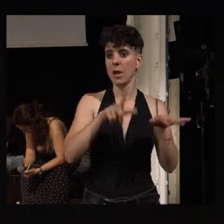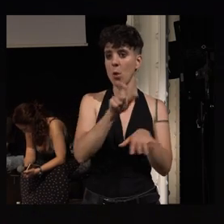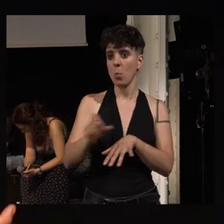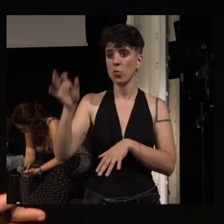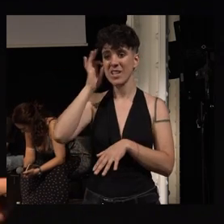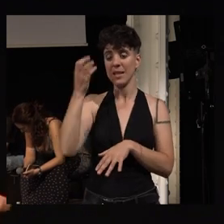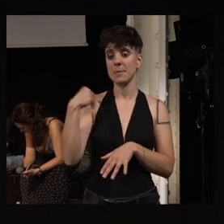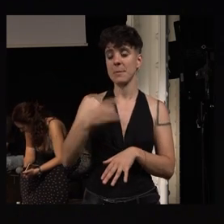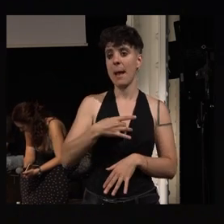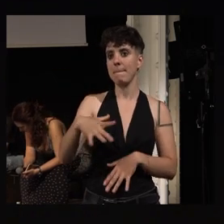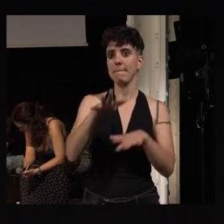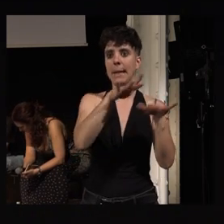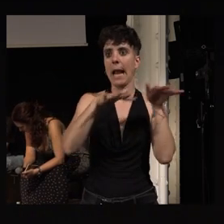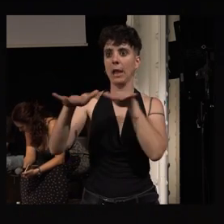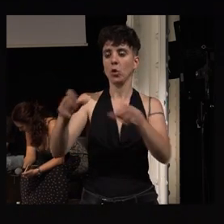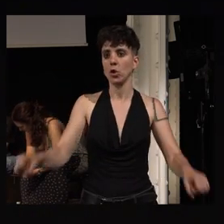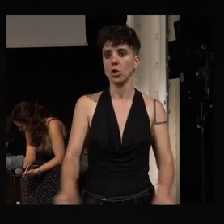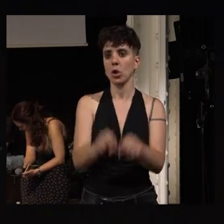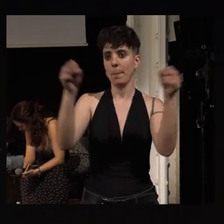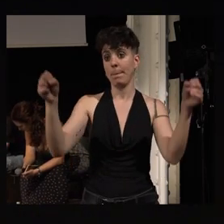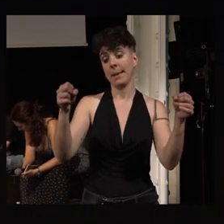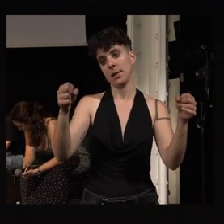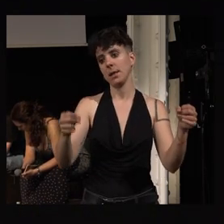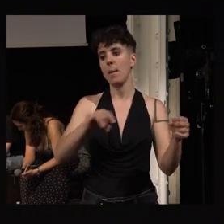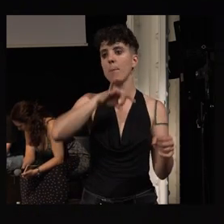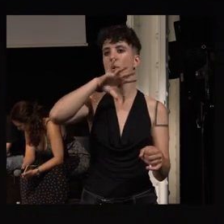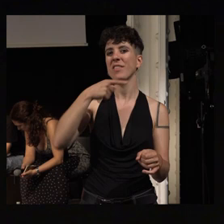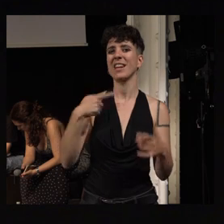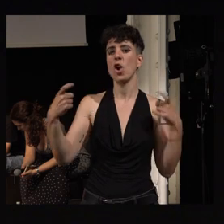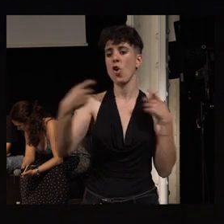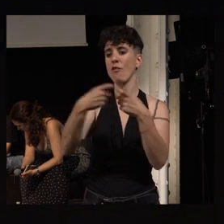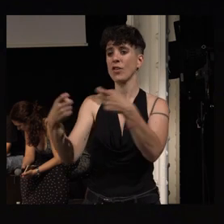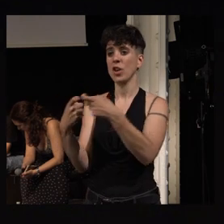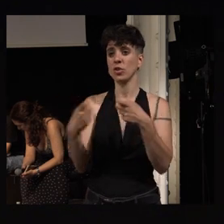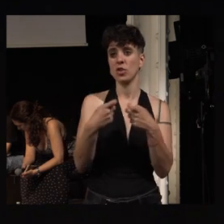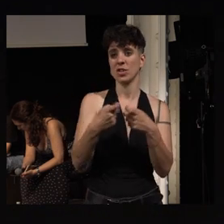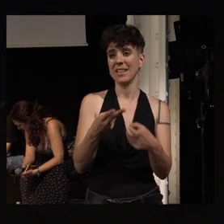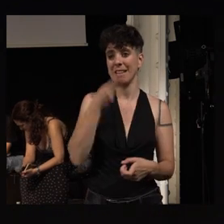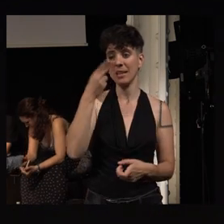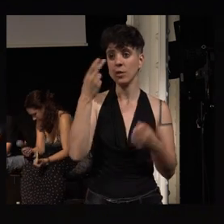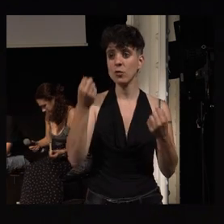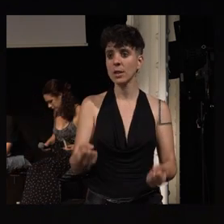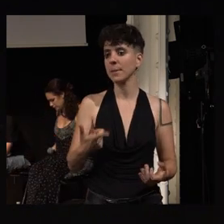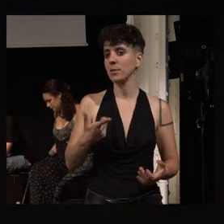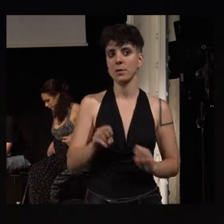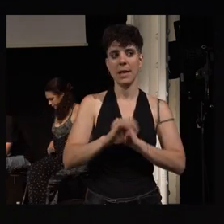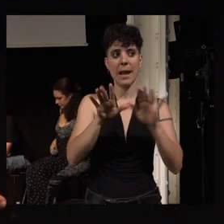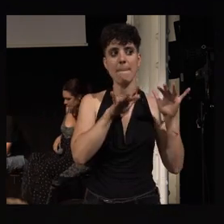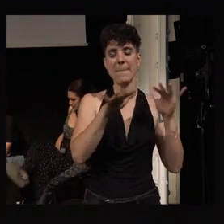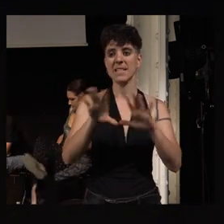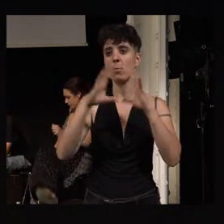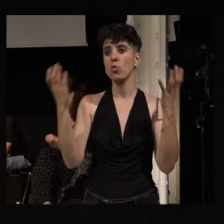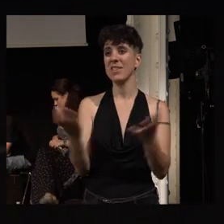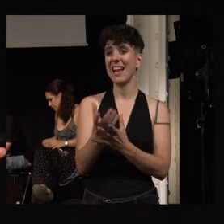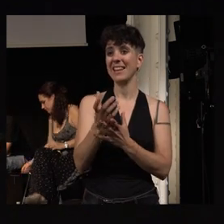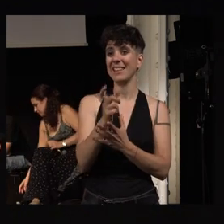se rompió por fin, donde tuvimos conflictos súper interesantes, pero efectivamente lo que nos pasó en la Marcha Mundial de las Mujeres es que